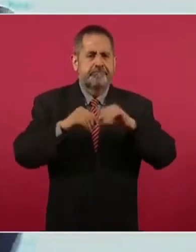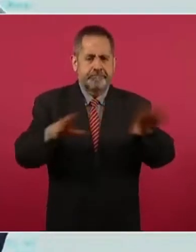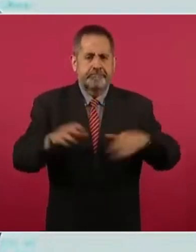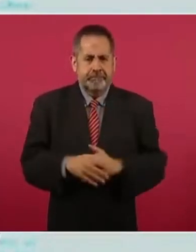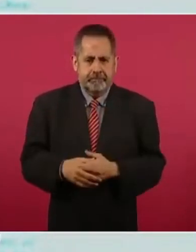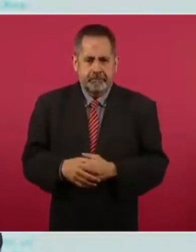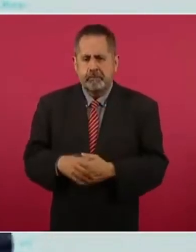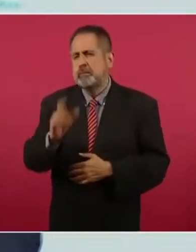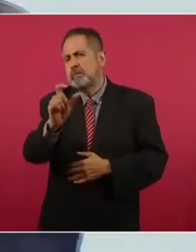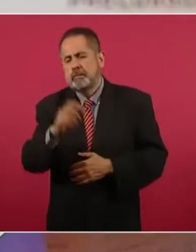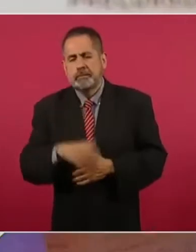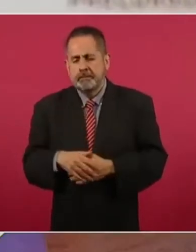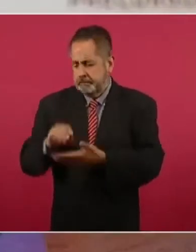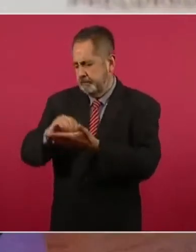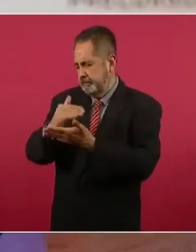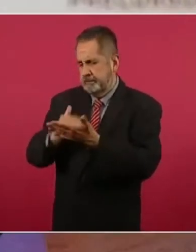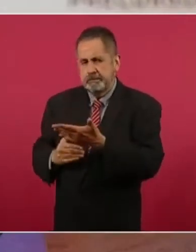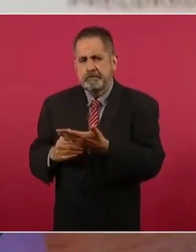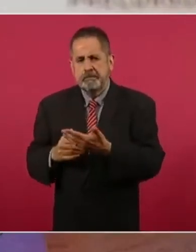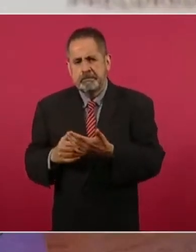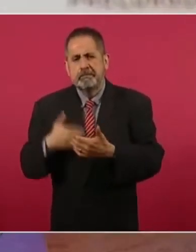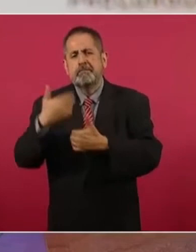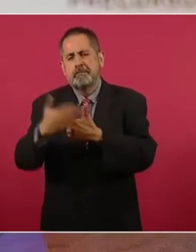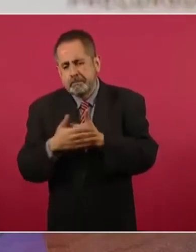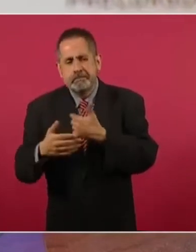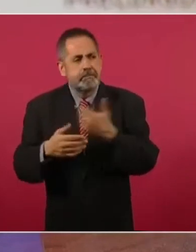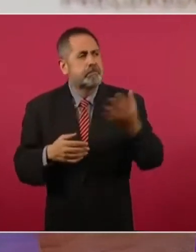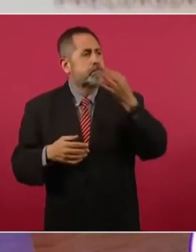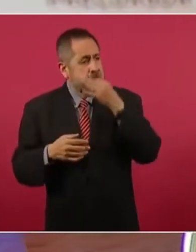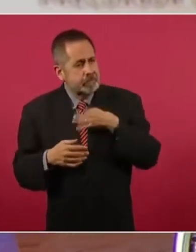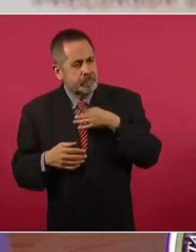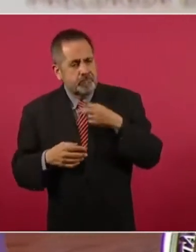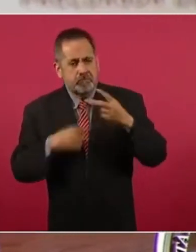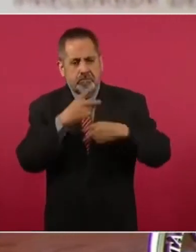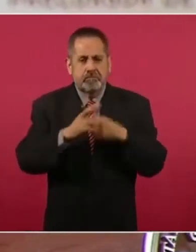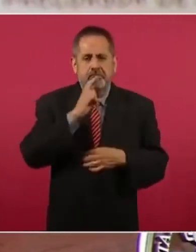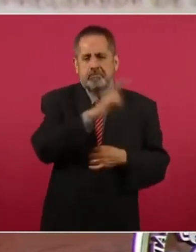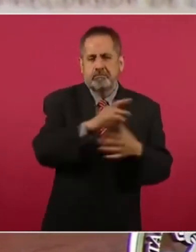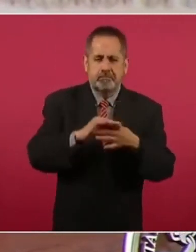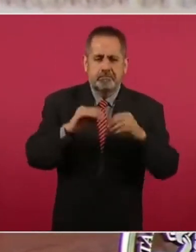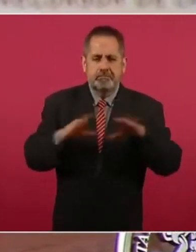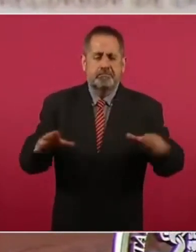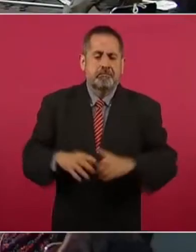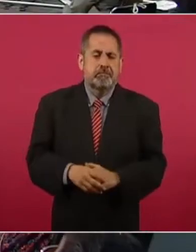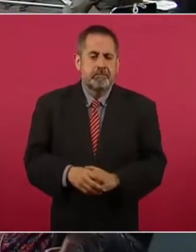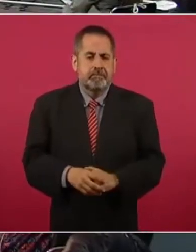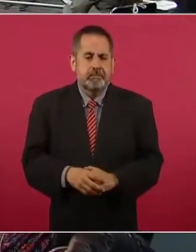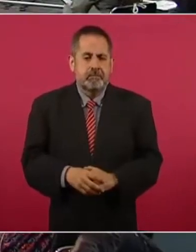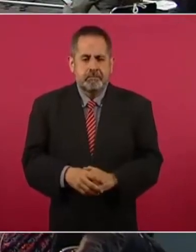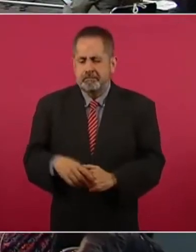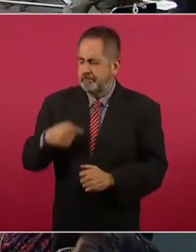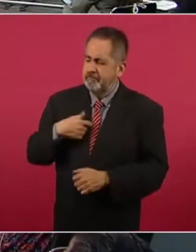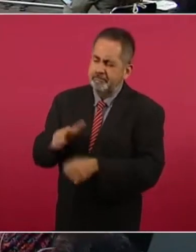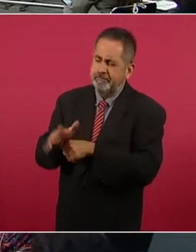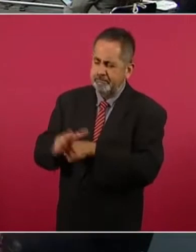Una vez que lo tengamos, cuando notifiquen, cuando son sea 75 tiempo. días. tenemos